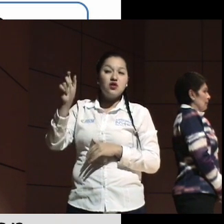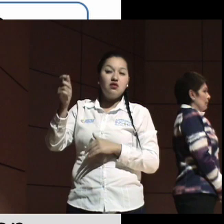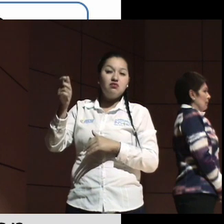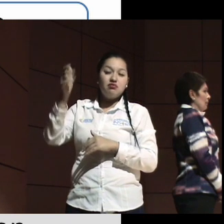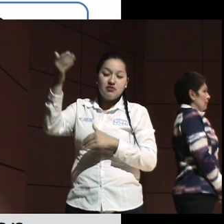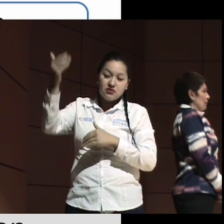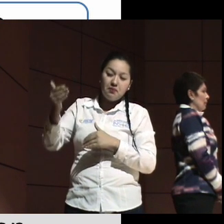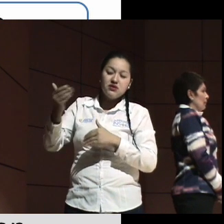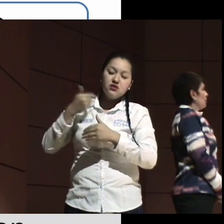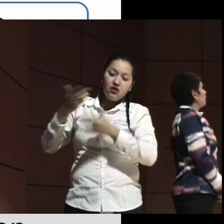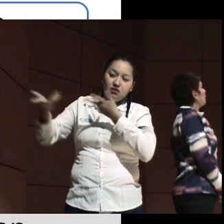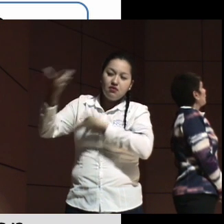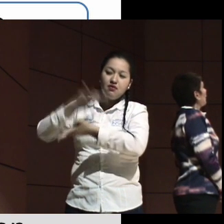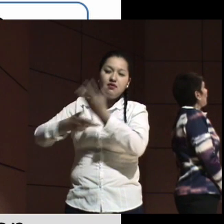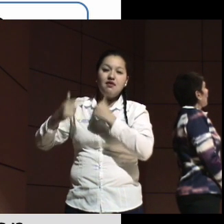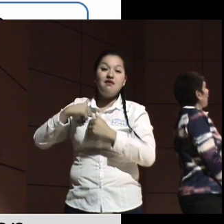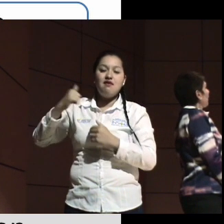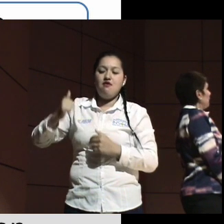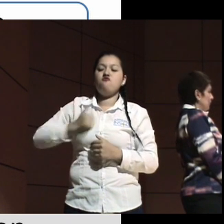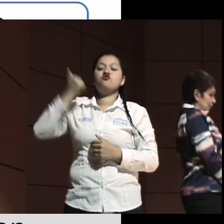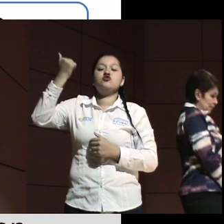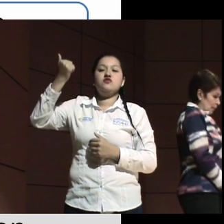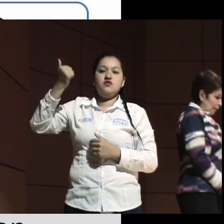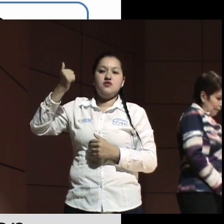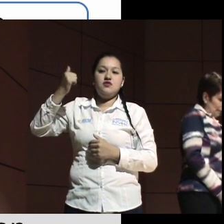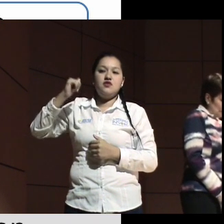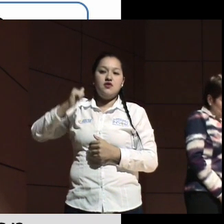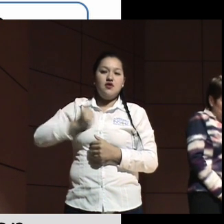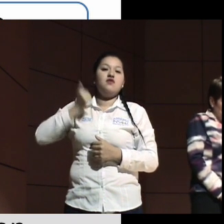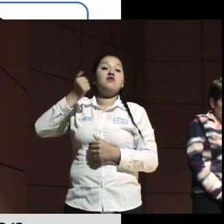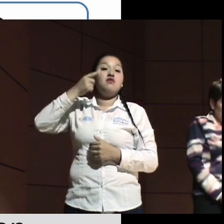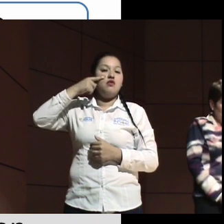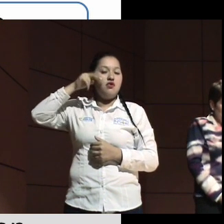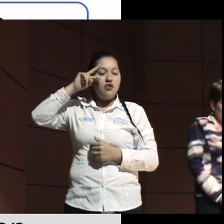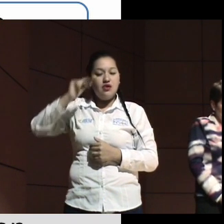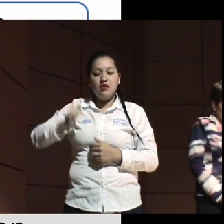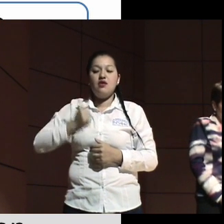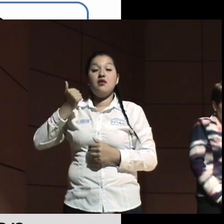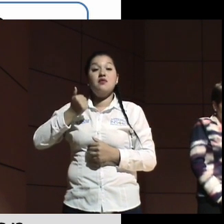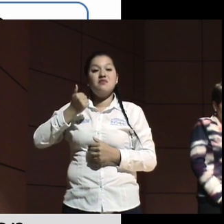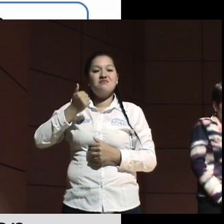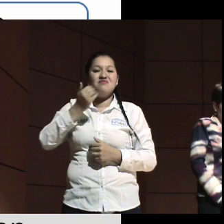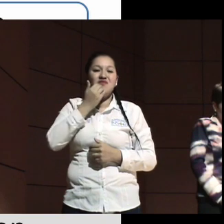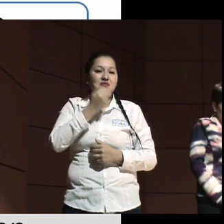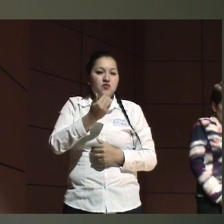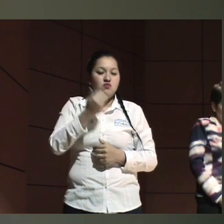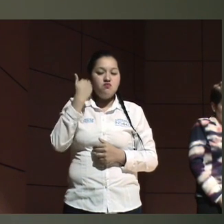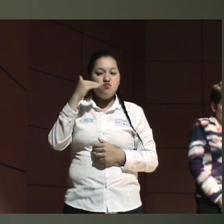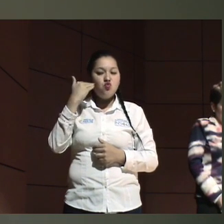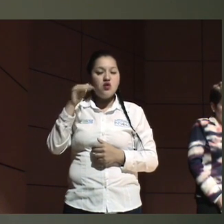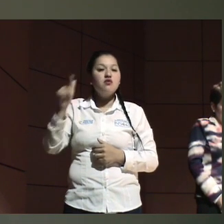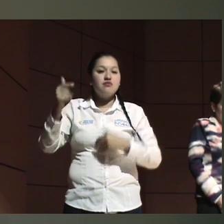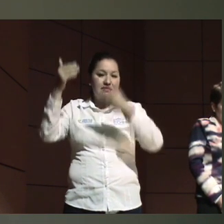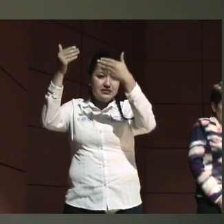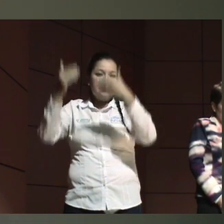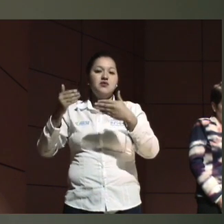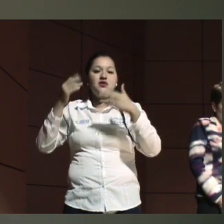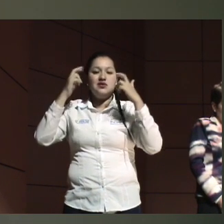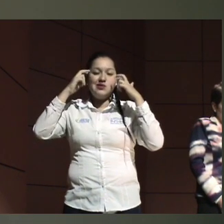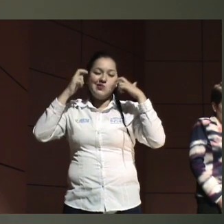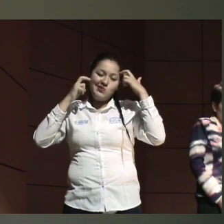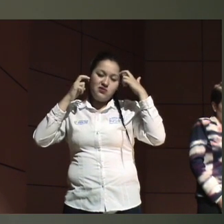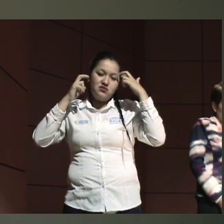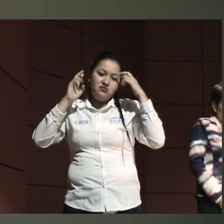de una mujer con discapacidad intelectual que se